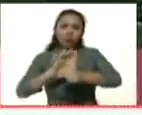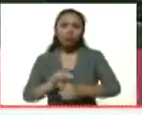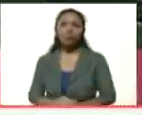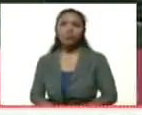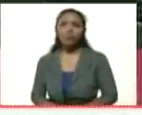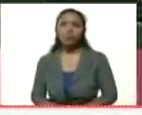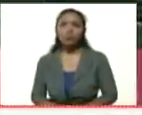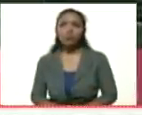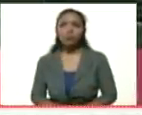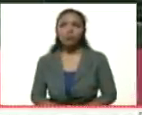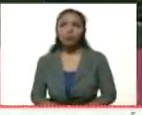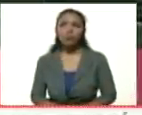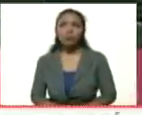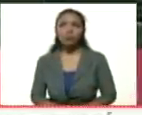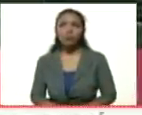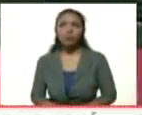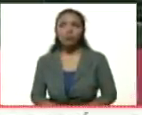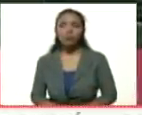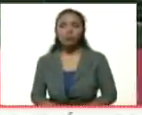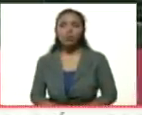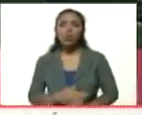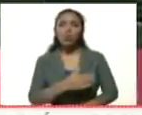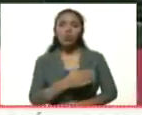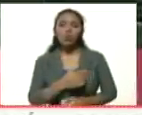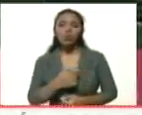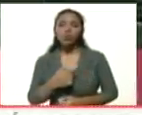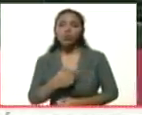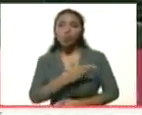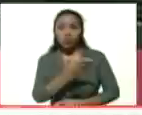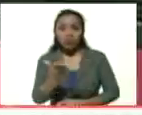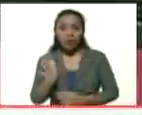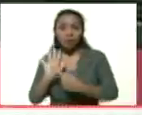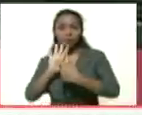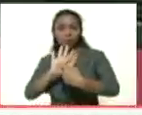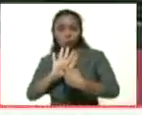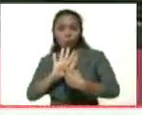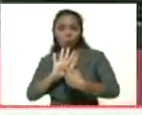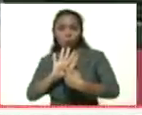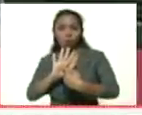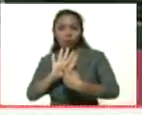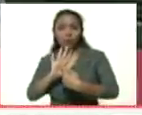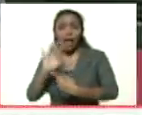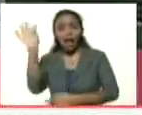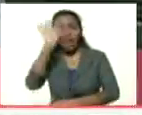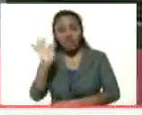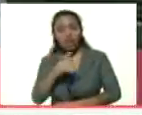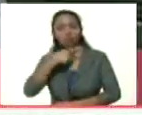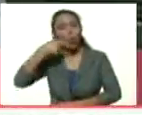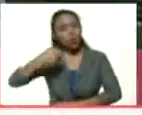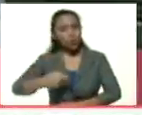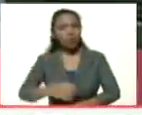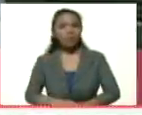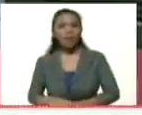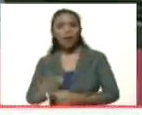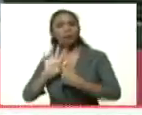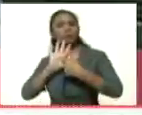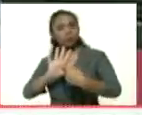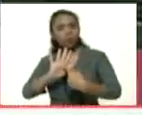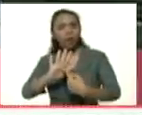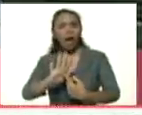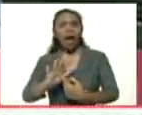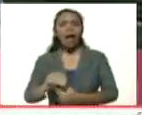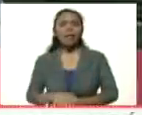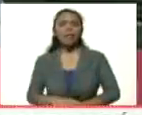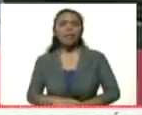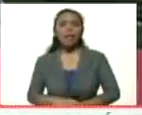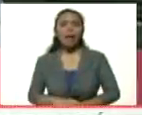COVID-19. Tomen el ejemplo de la Federación Rusa. Tomen el ejemplo de la